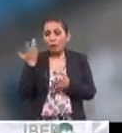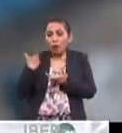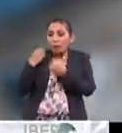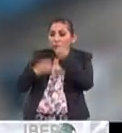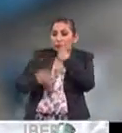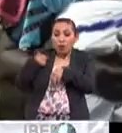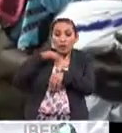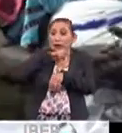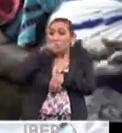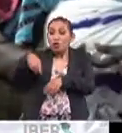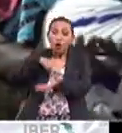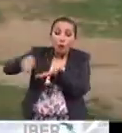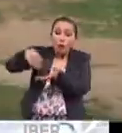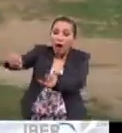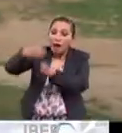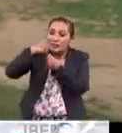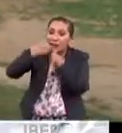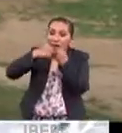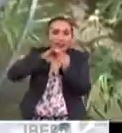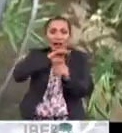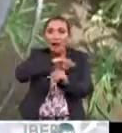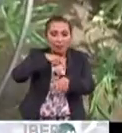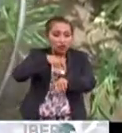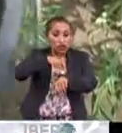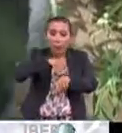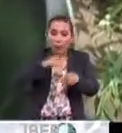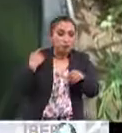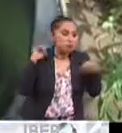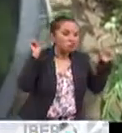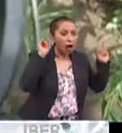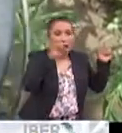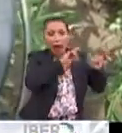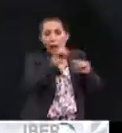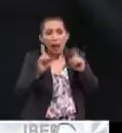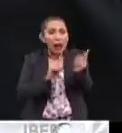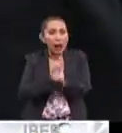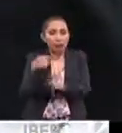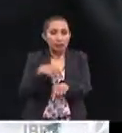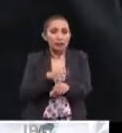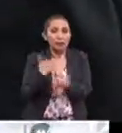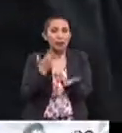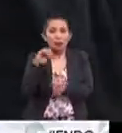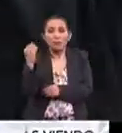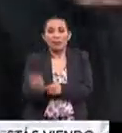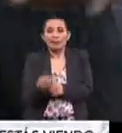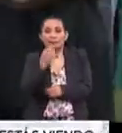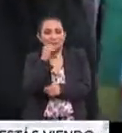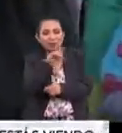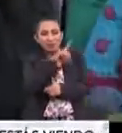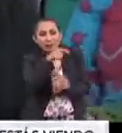por la disponibilidad y el ritmo de vida que tenemos nos obliga